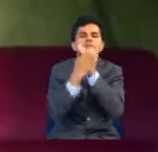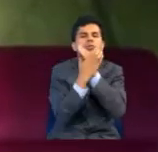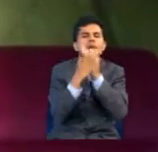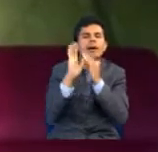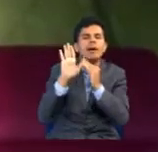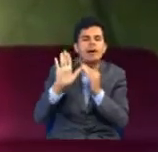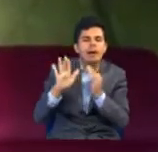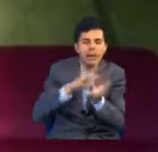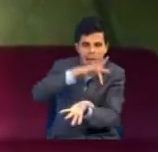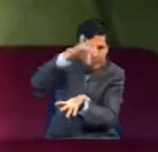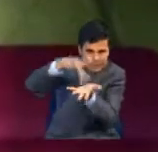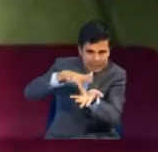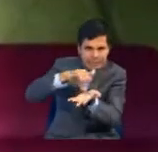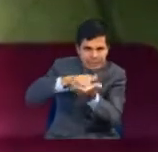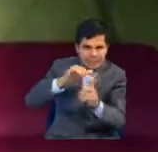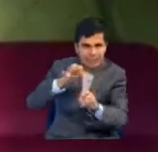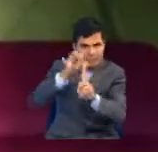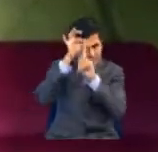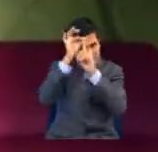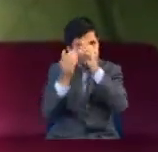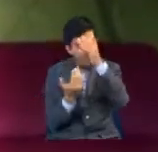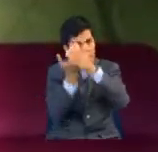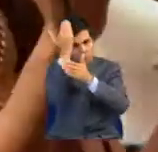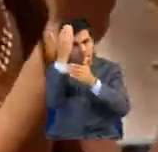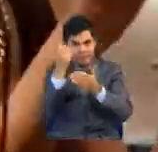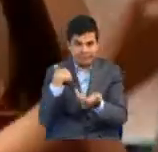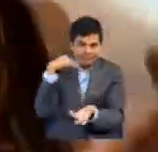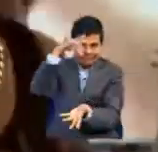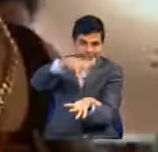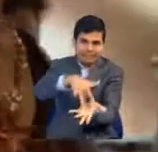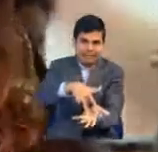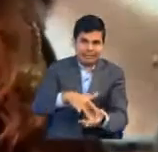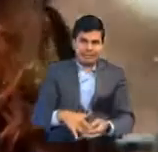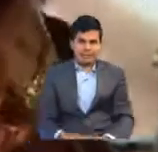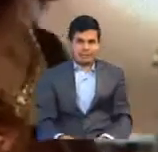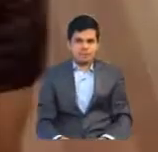se lo pierdan, en el Corazón de la Moda. Los esperamos.